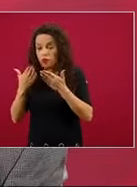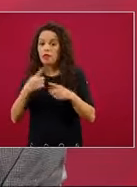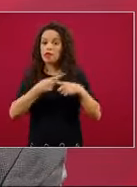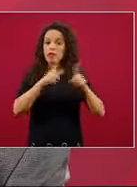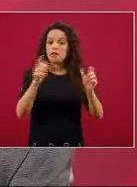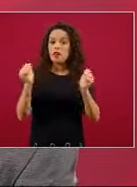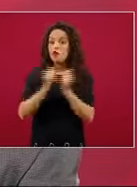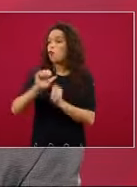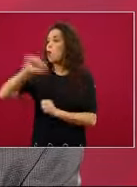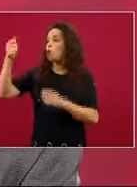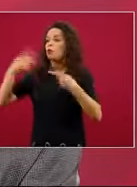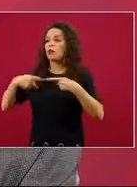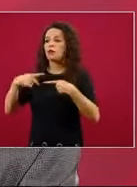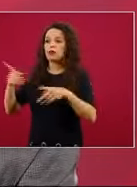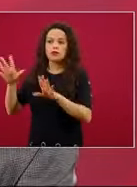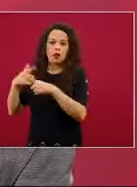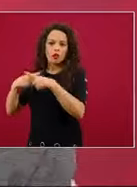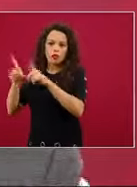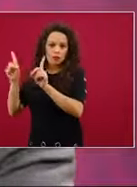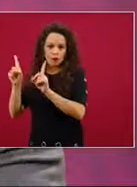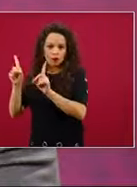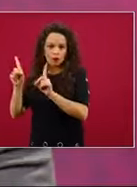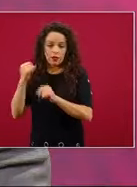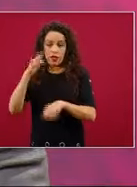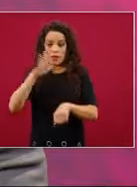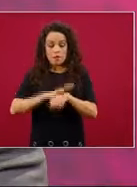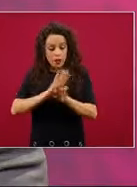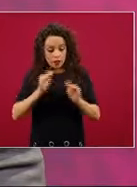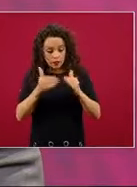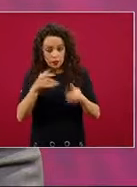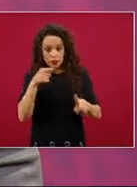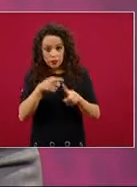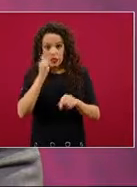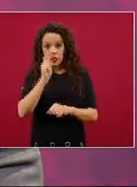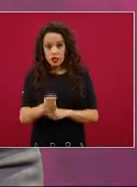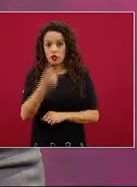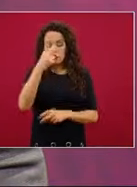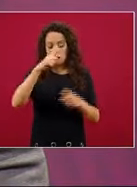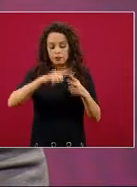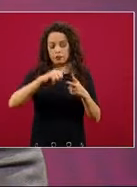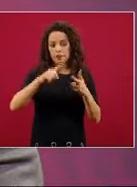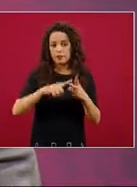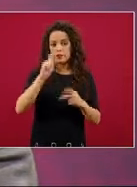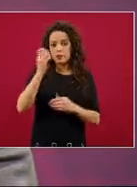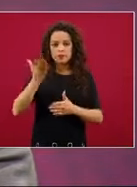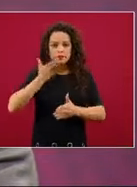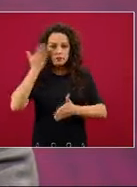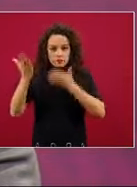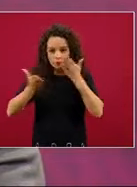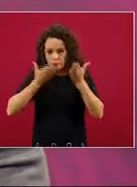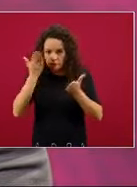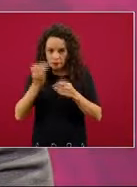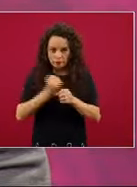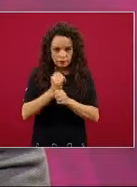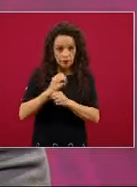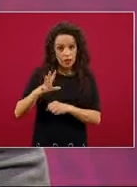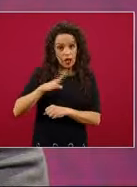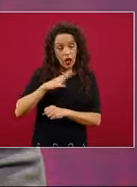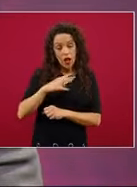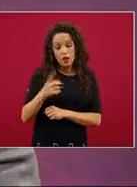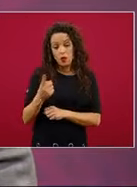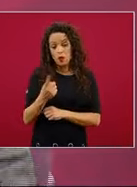persona, y en particular de las dos ramas del estudio. Hay unas personas que